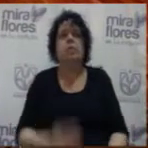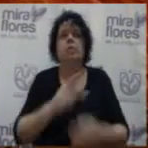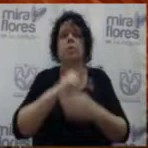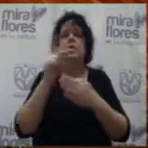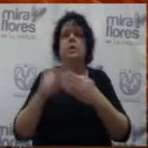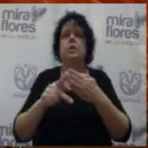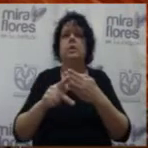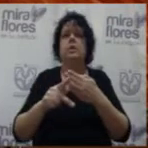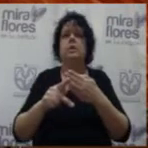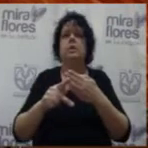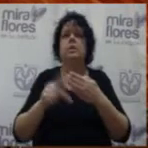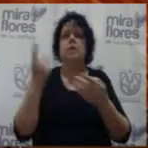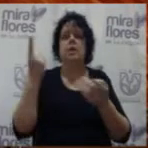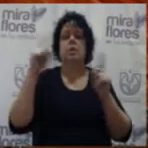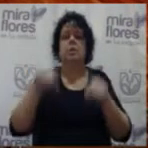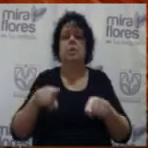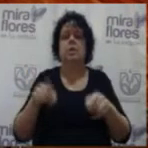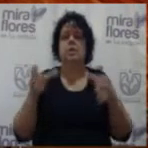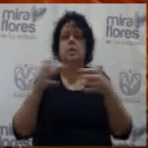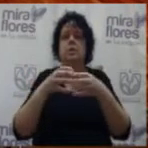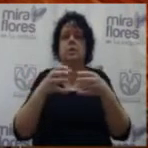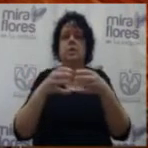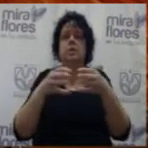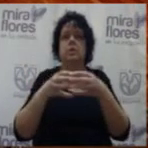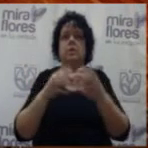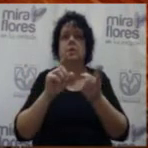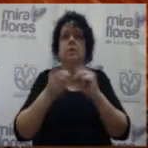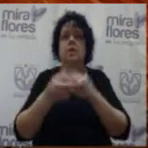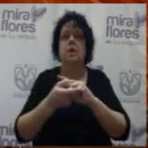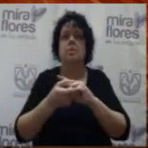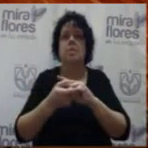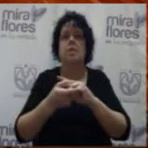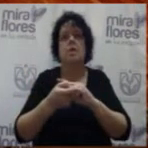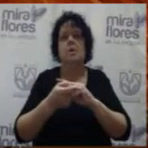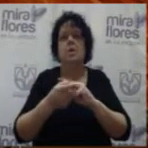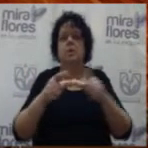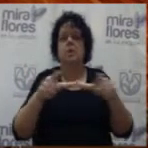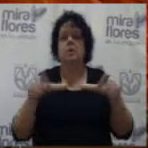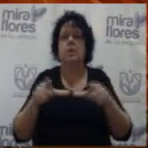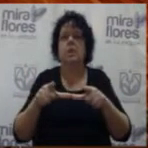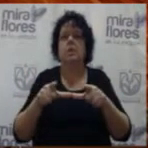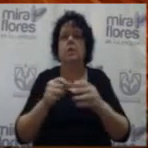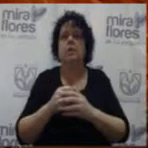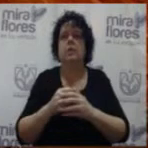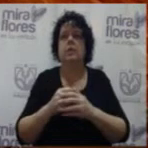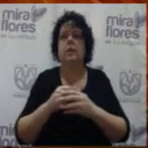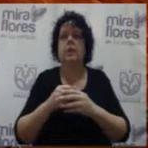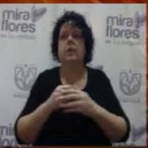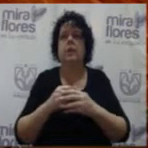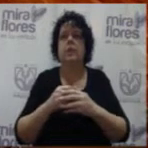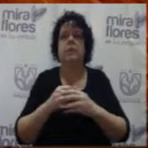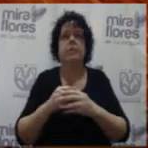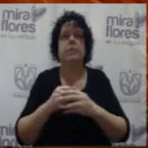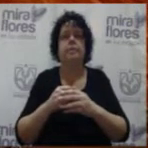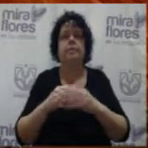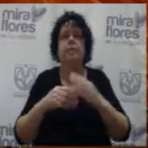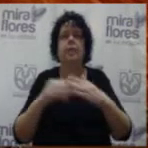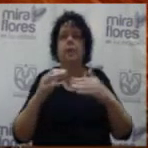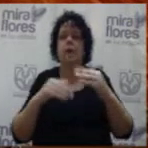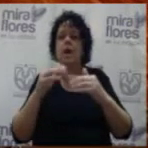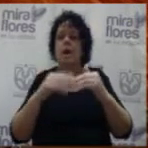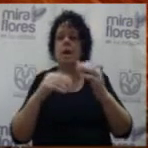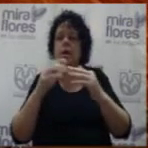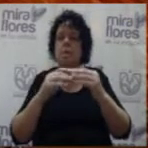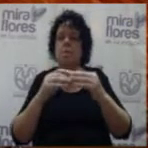Proyecto de acuerdo de consejo que opina que la petición de cambio de zonificación de residencial de densidad media a comercio vecinal para el